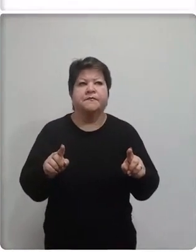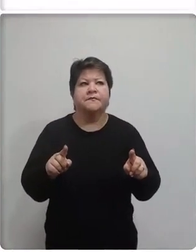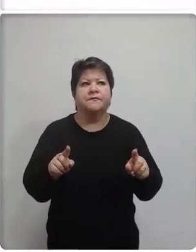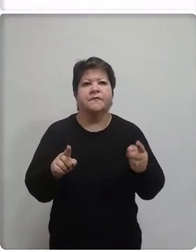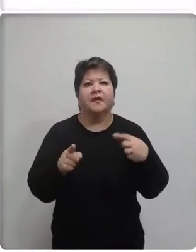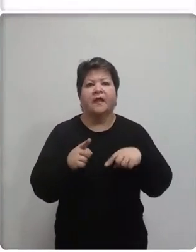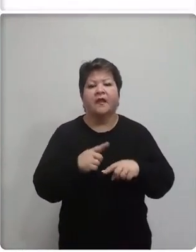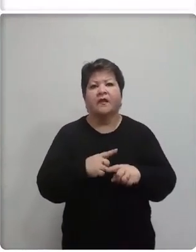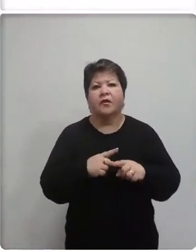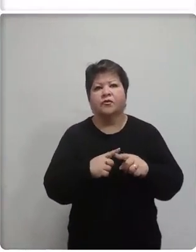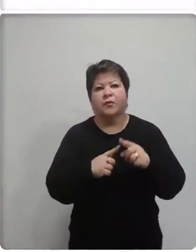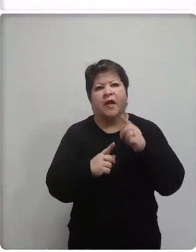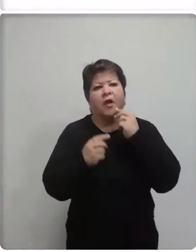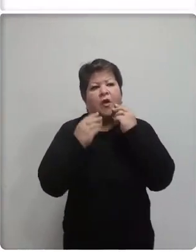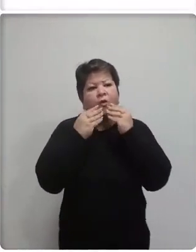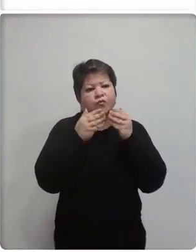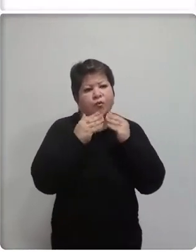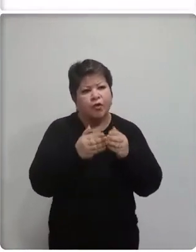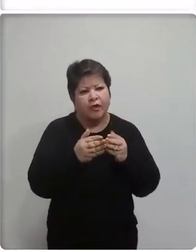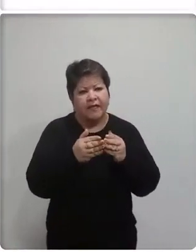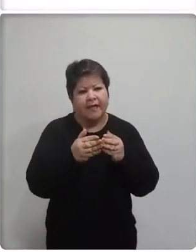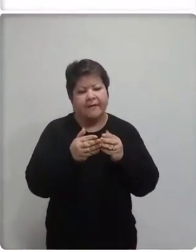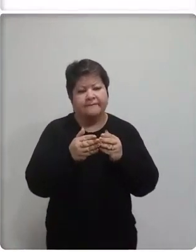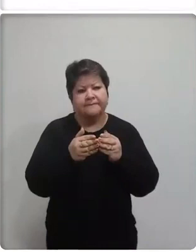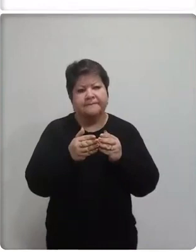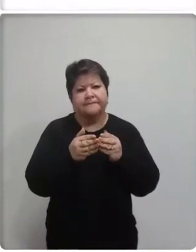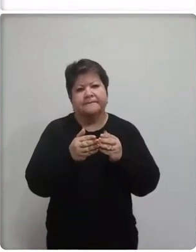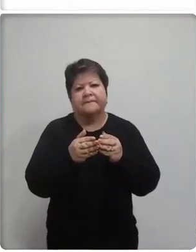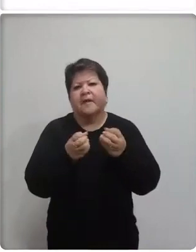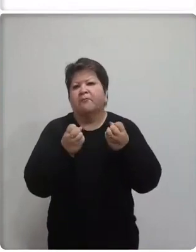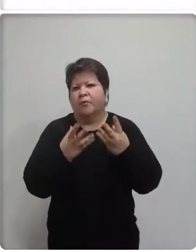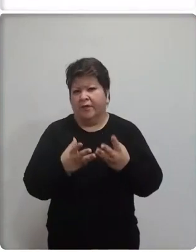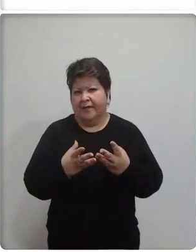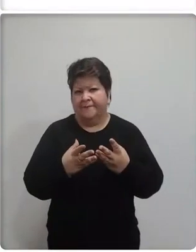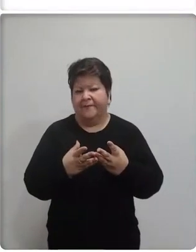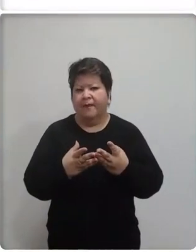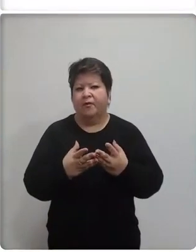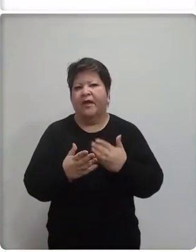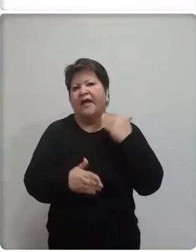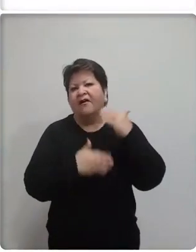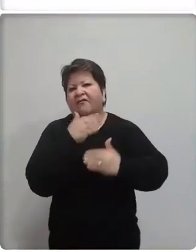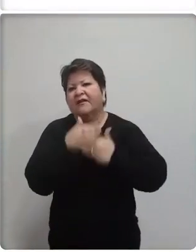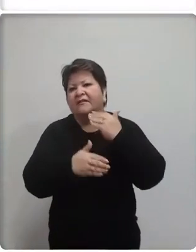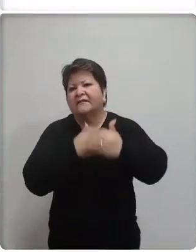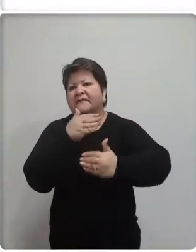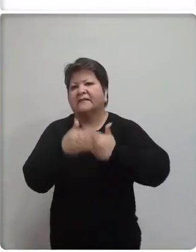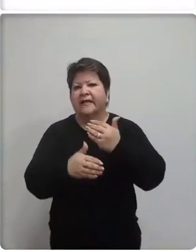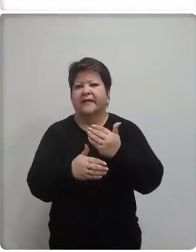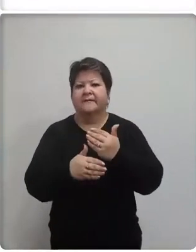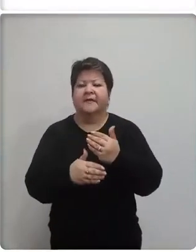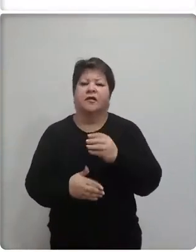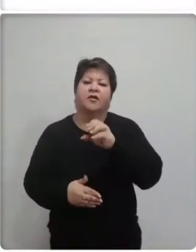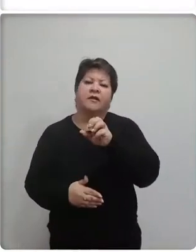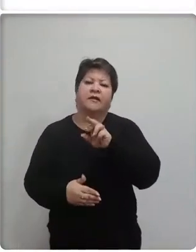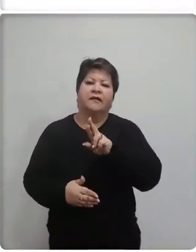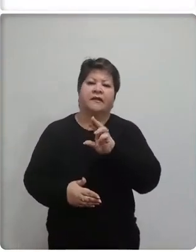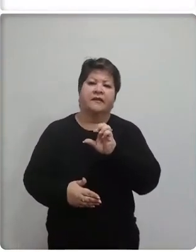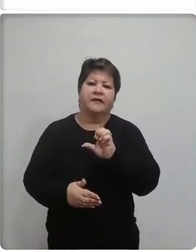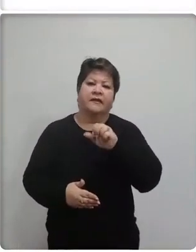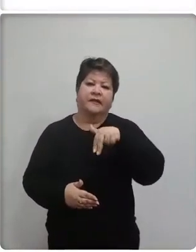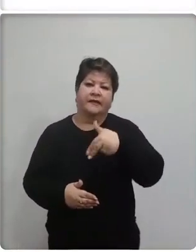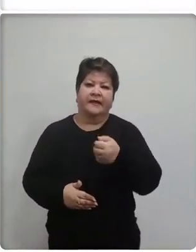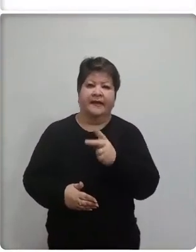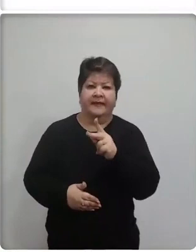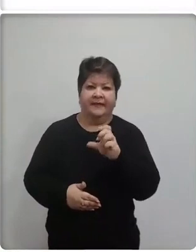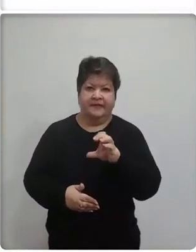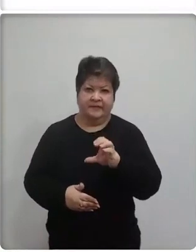consultoría es porque se define que hay que avanzar en lo que es la consolidación del actual CRENA de SER como un centro de enfermedades poco